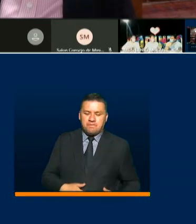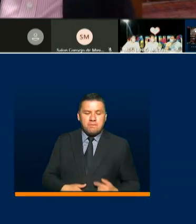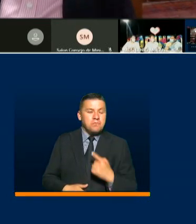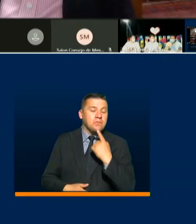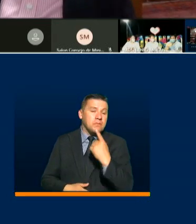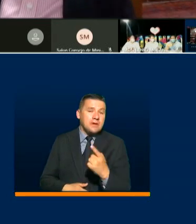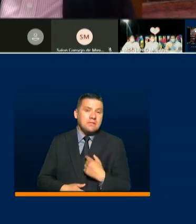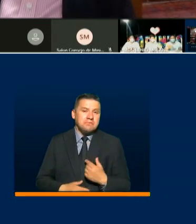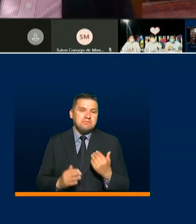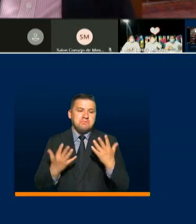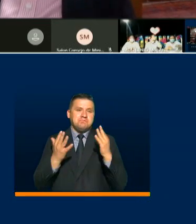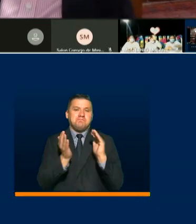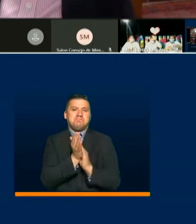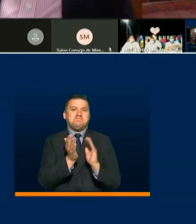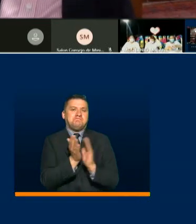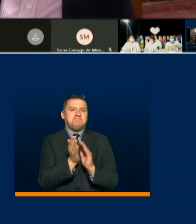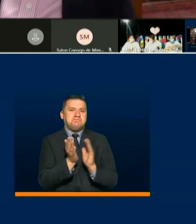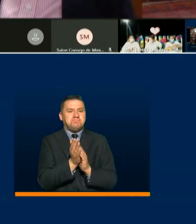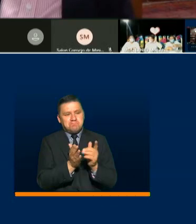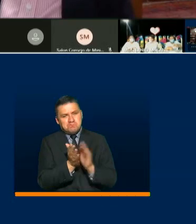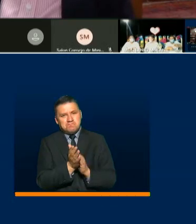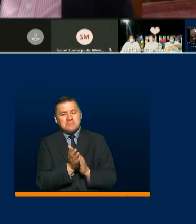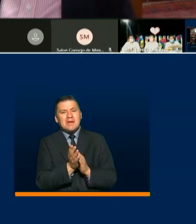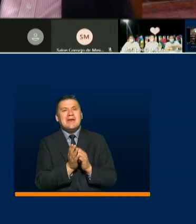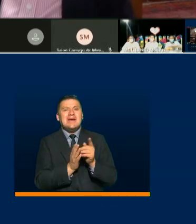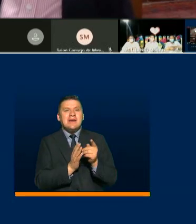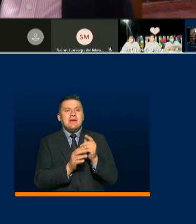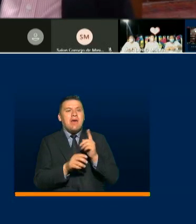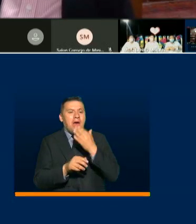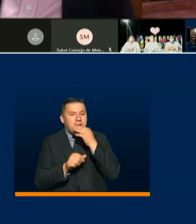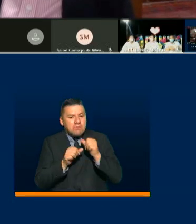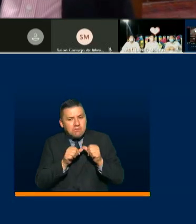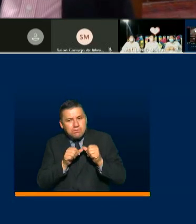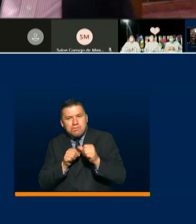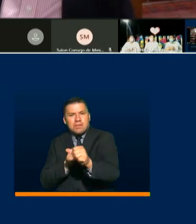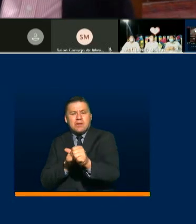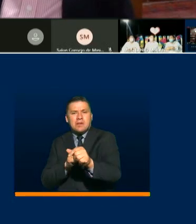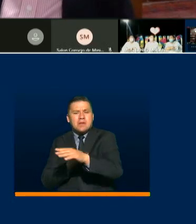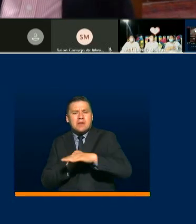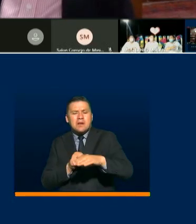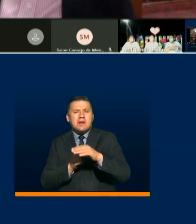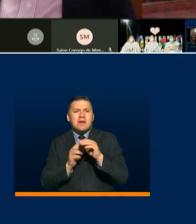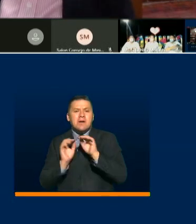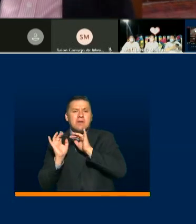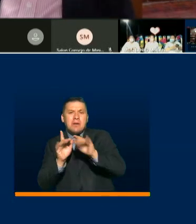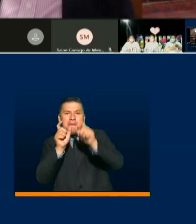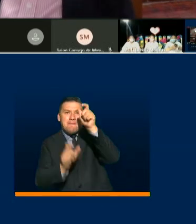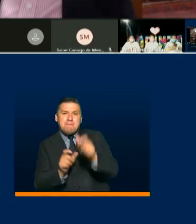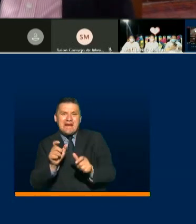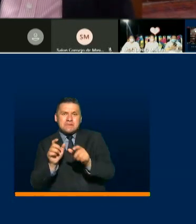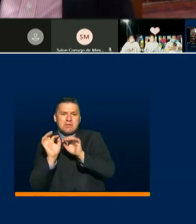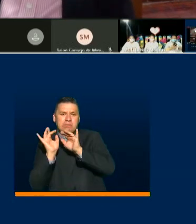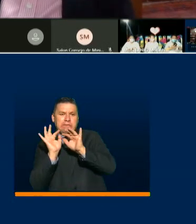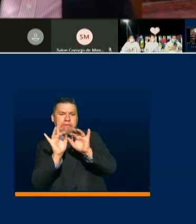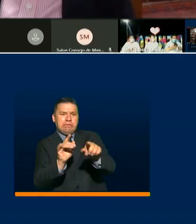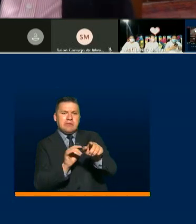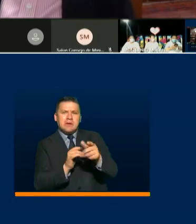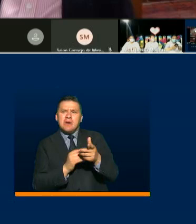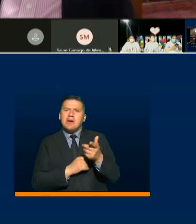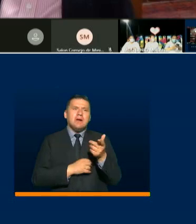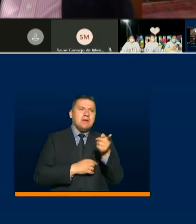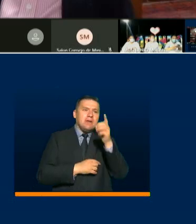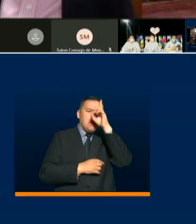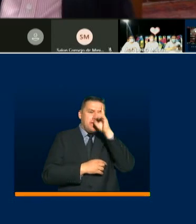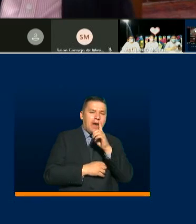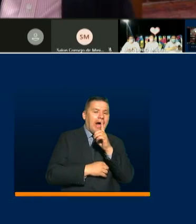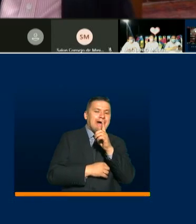presidente, aplaudimos nuevamente el Estatuto Temporal de Protección para la Población Migrante, una decisión clave del gobierno